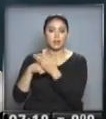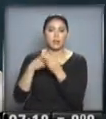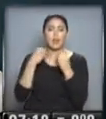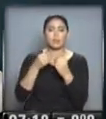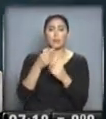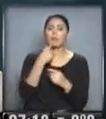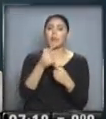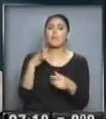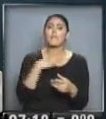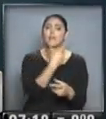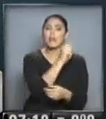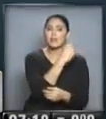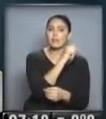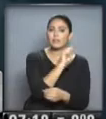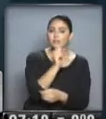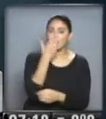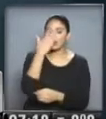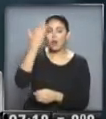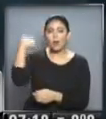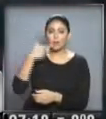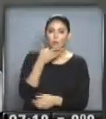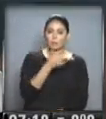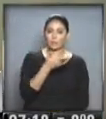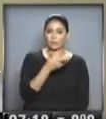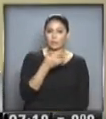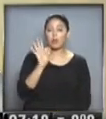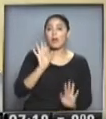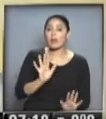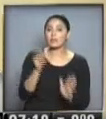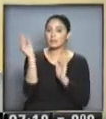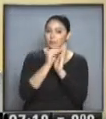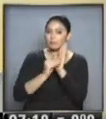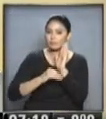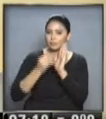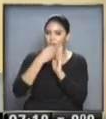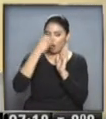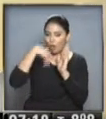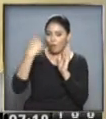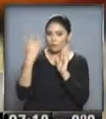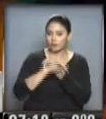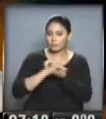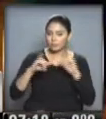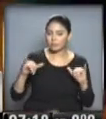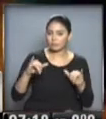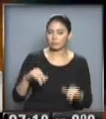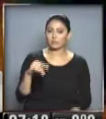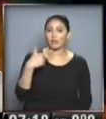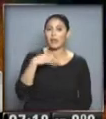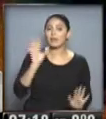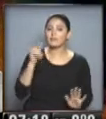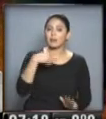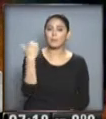inasistencias injustificadas a las citaciones previas, de acuerdo a lo que detalló el comunicado del Ministerio Público Fiscal. Según